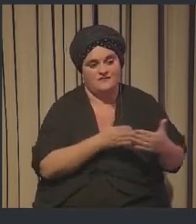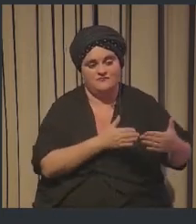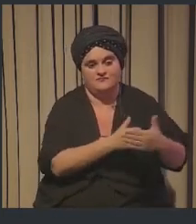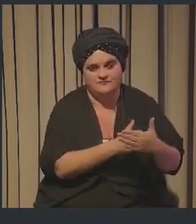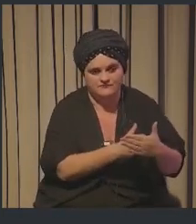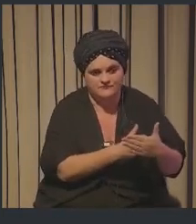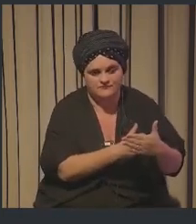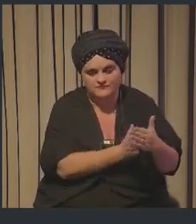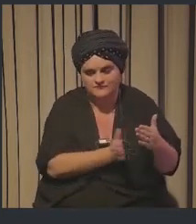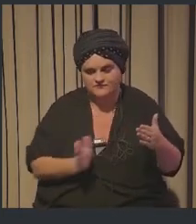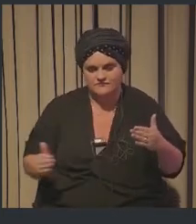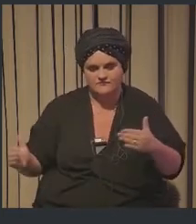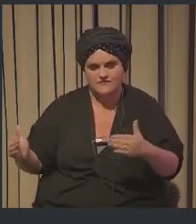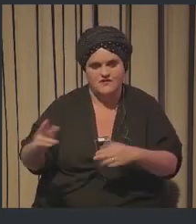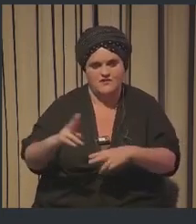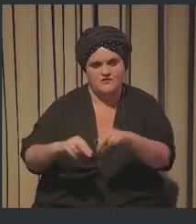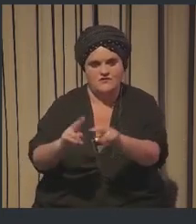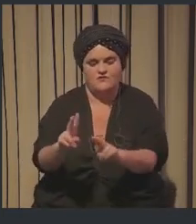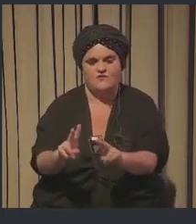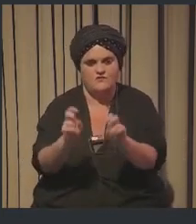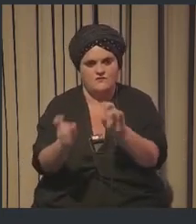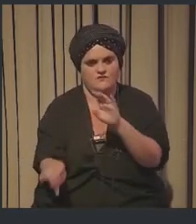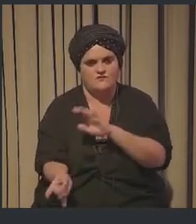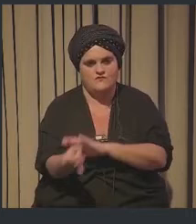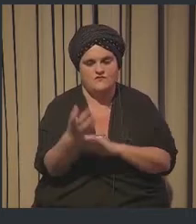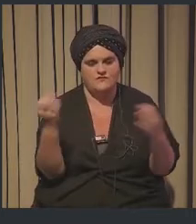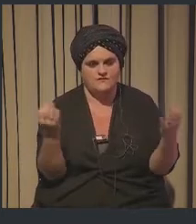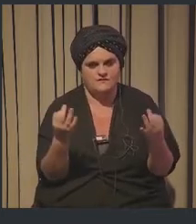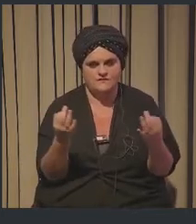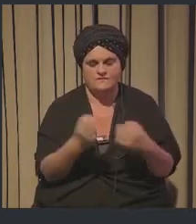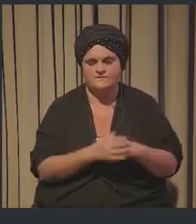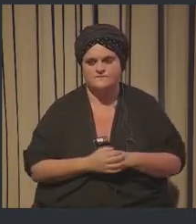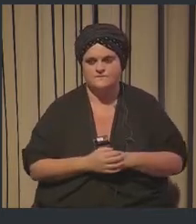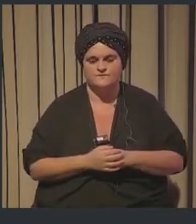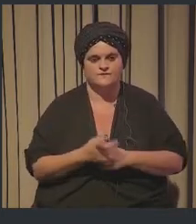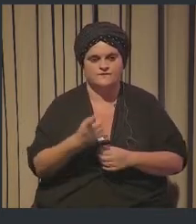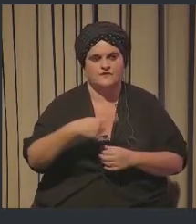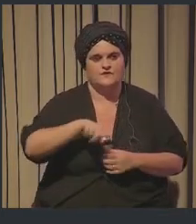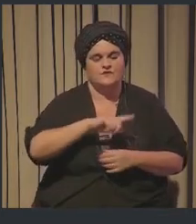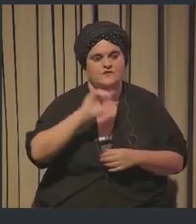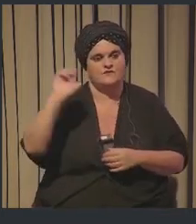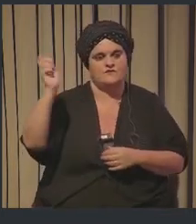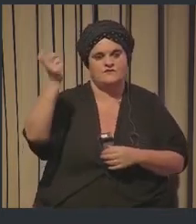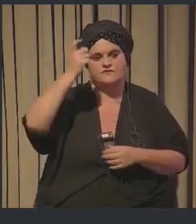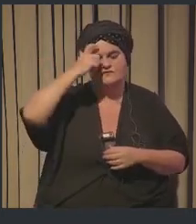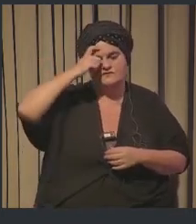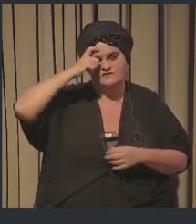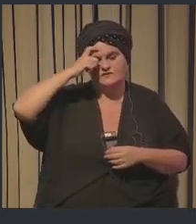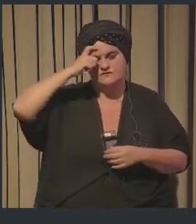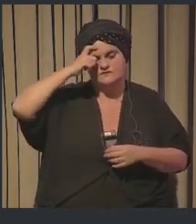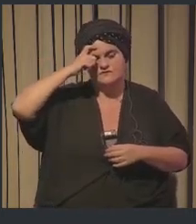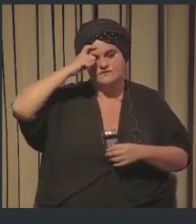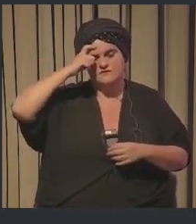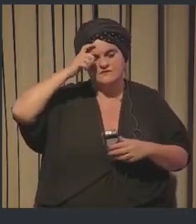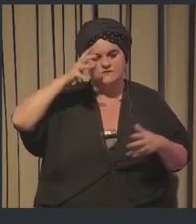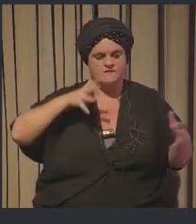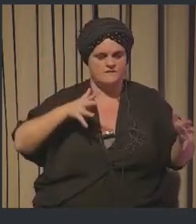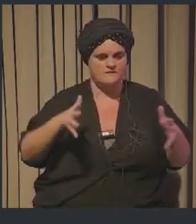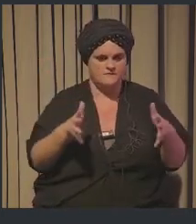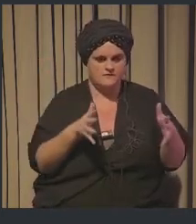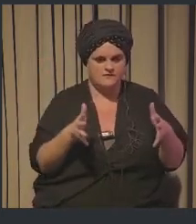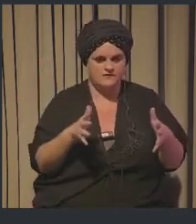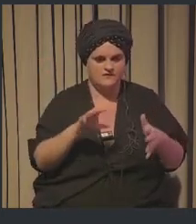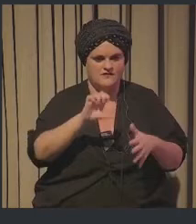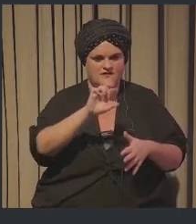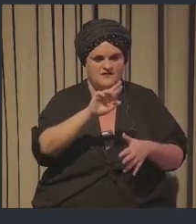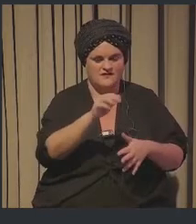cómo se producen las disrupciones. Utilizamos el concepto de una era. Una era es un periodo de